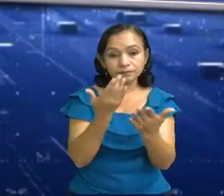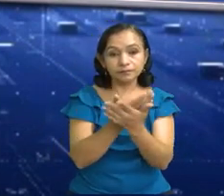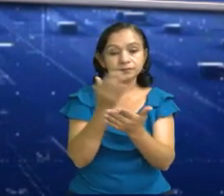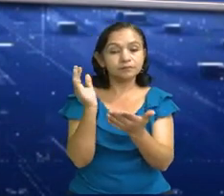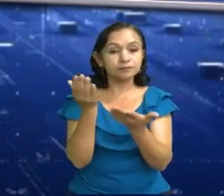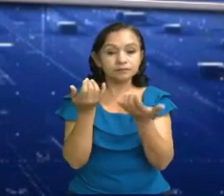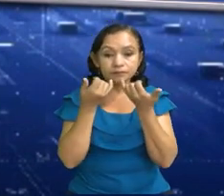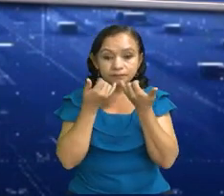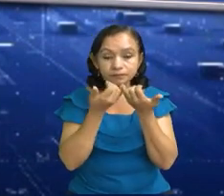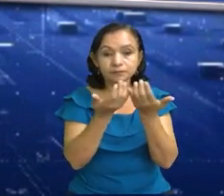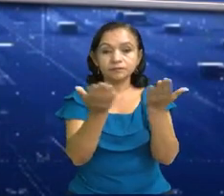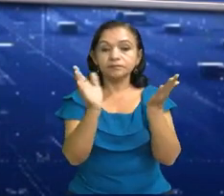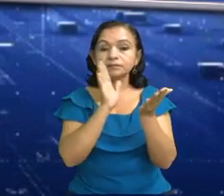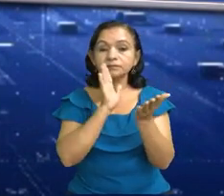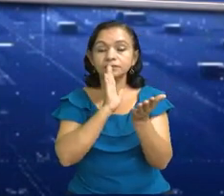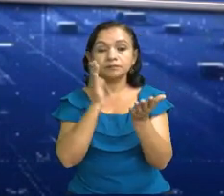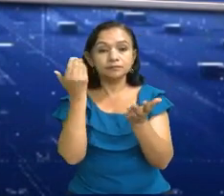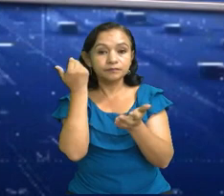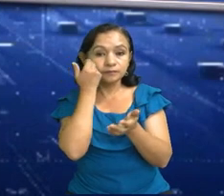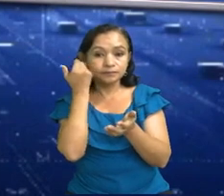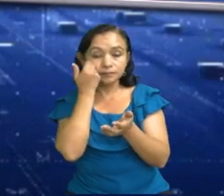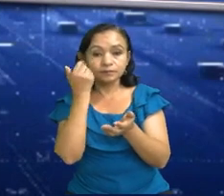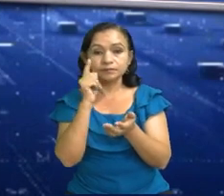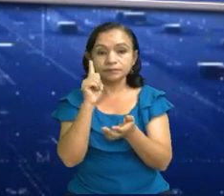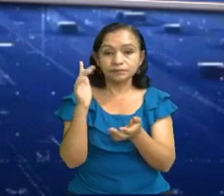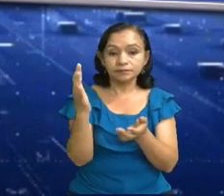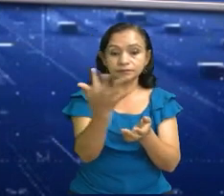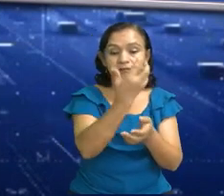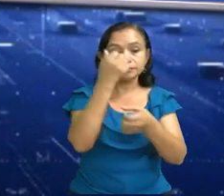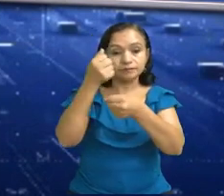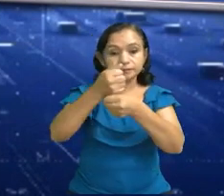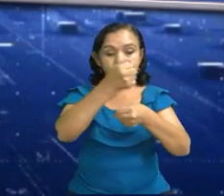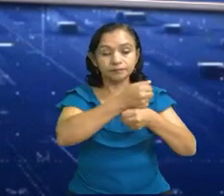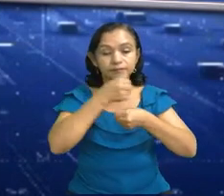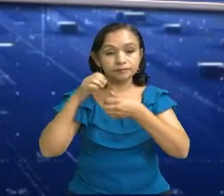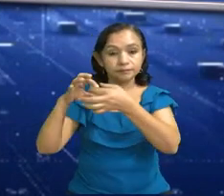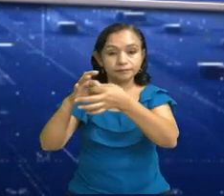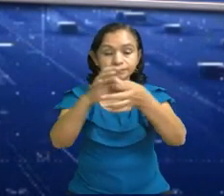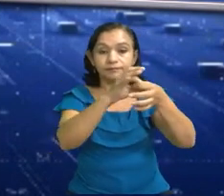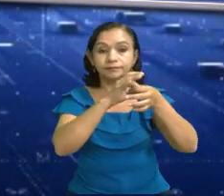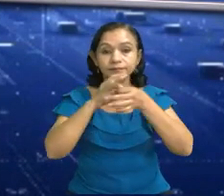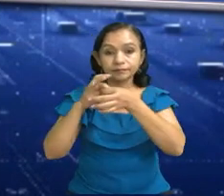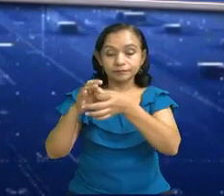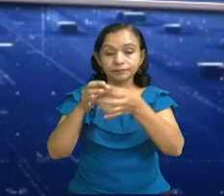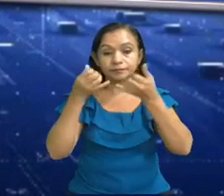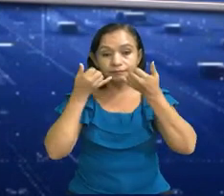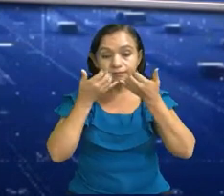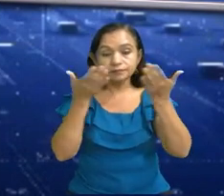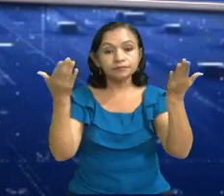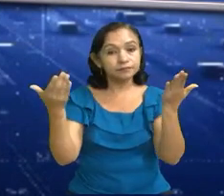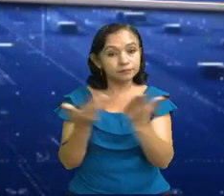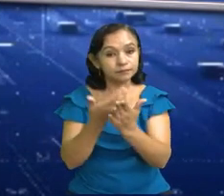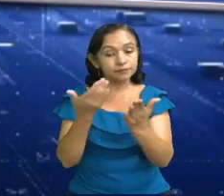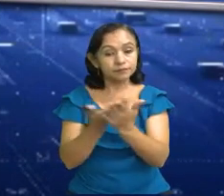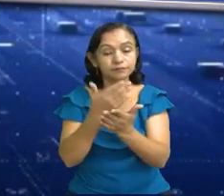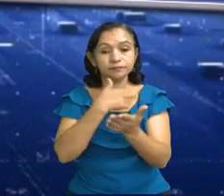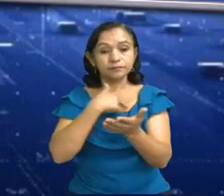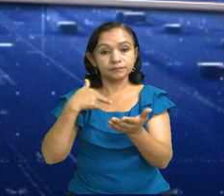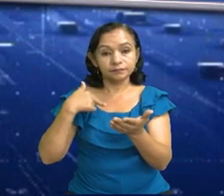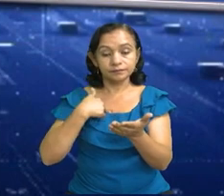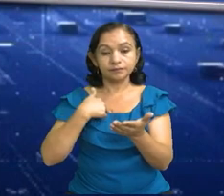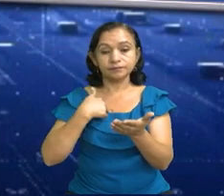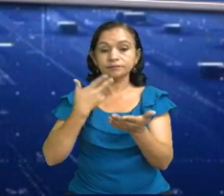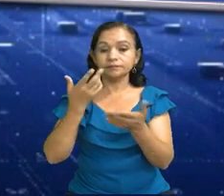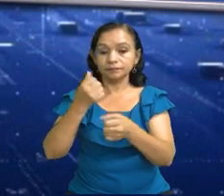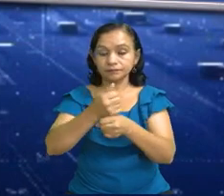que se tenga en relación a este virus. Nosotros estamos trabajando de la mano con EPS en base a la información nueva que se vaya proveyendo en la